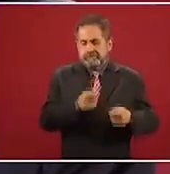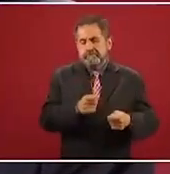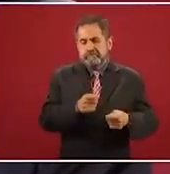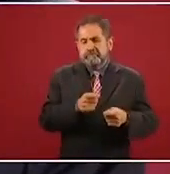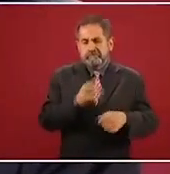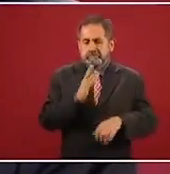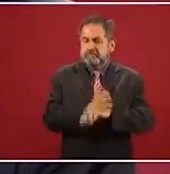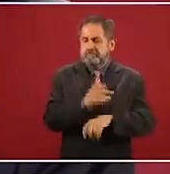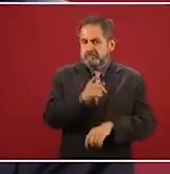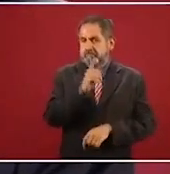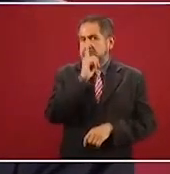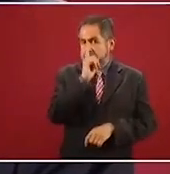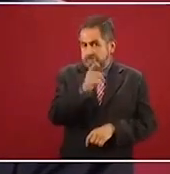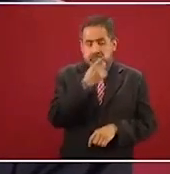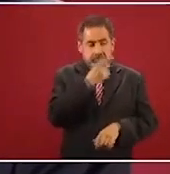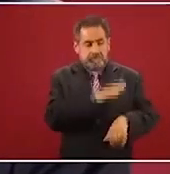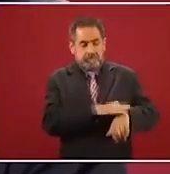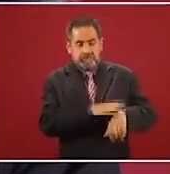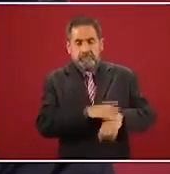decirles,